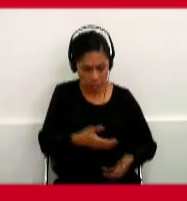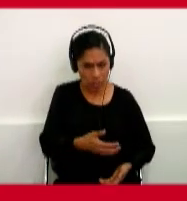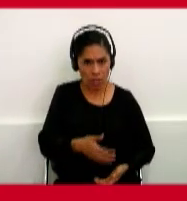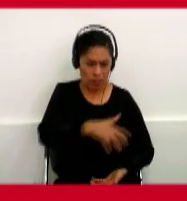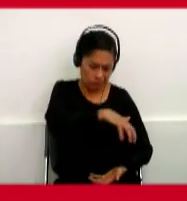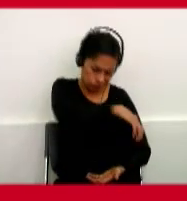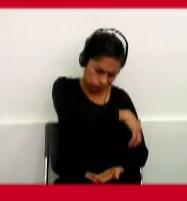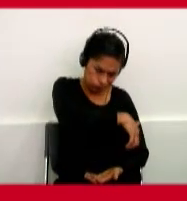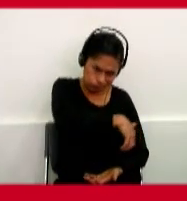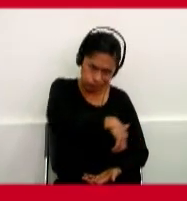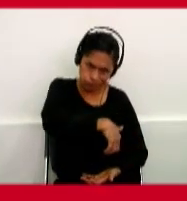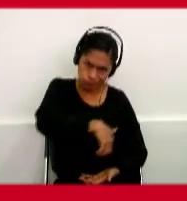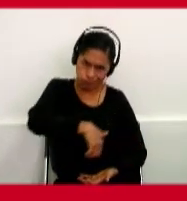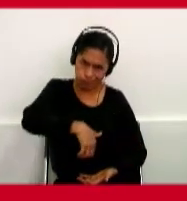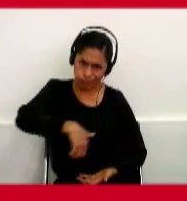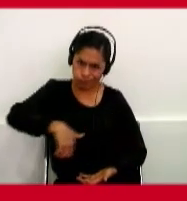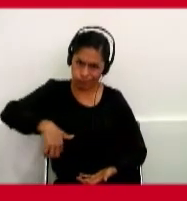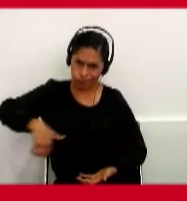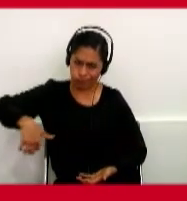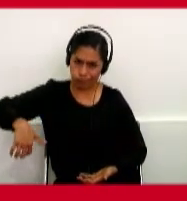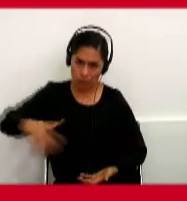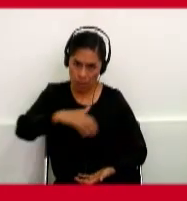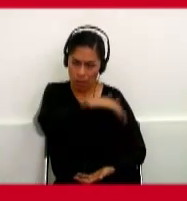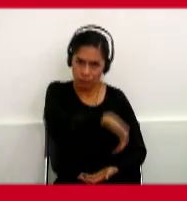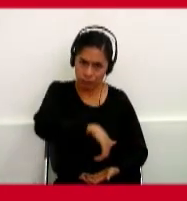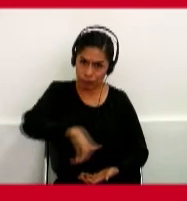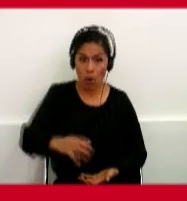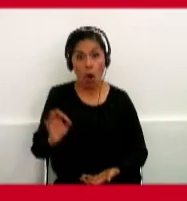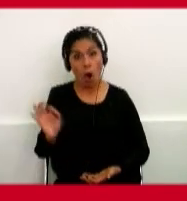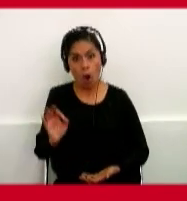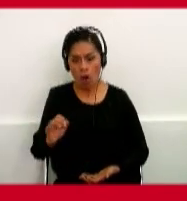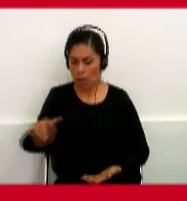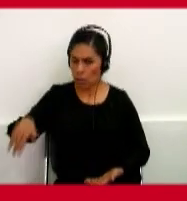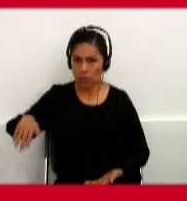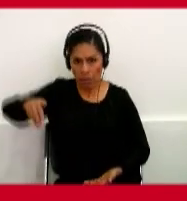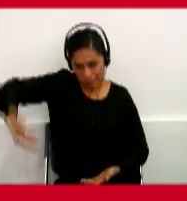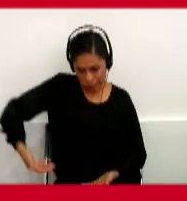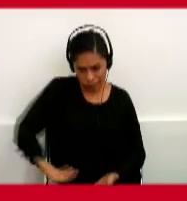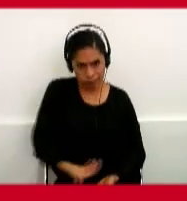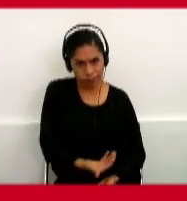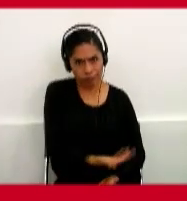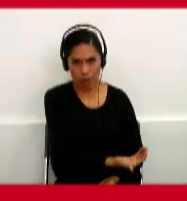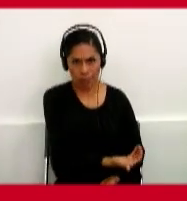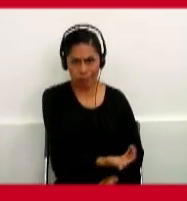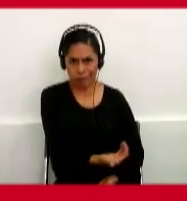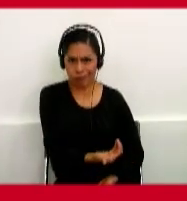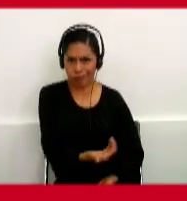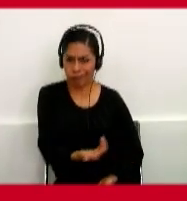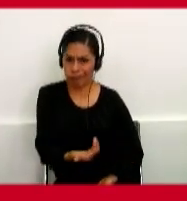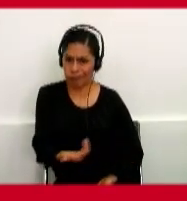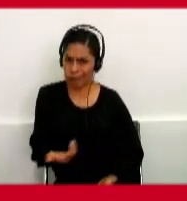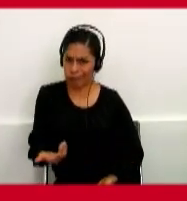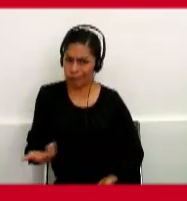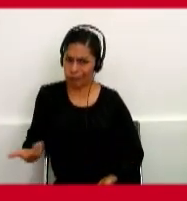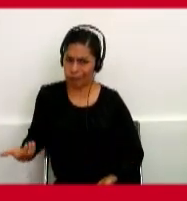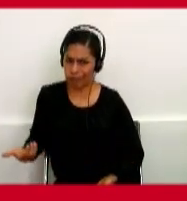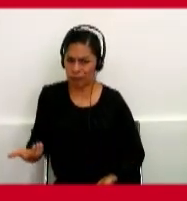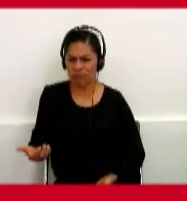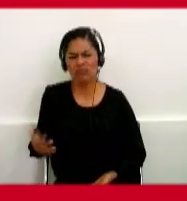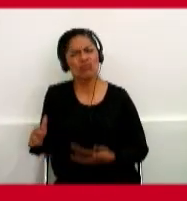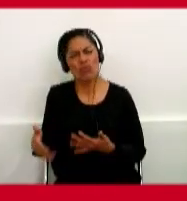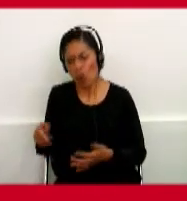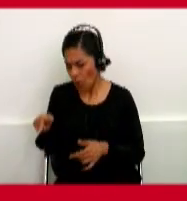particular este concepto porque se malinterpreta muchas veces en que la recuperación en el caso del sublevel caving es cuánto yo recupero de mi